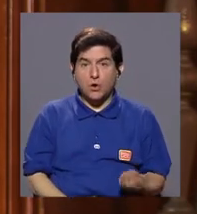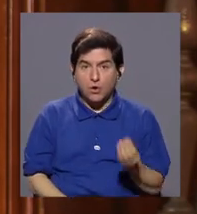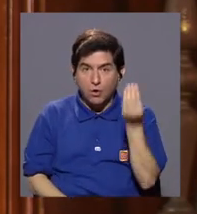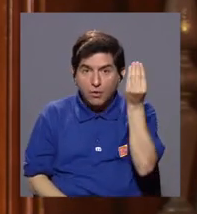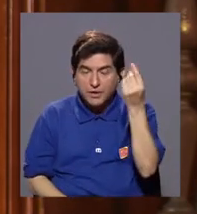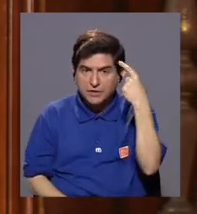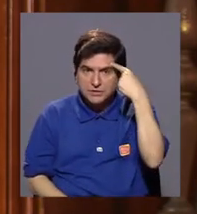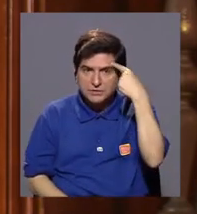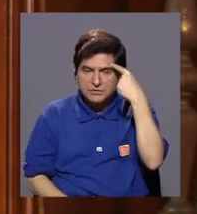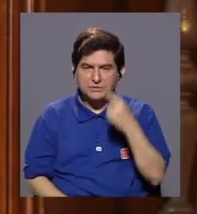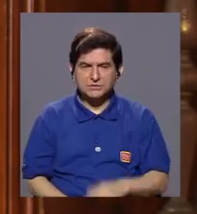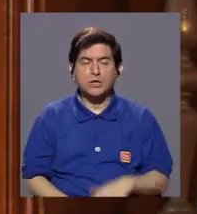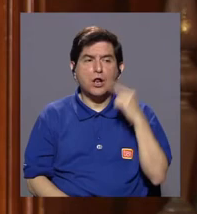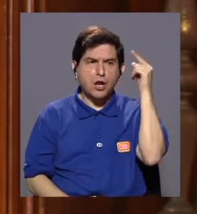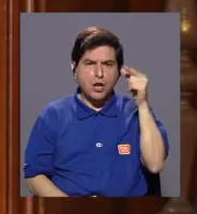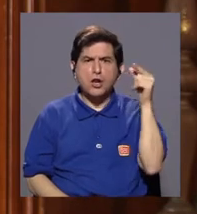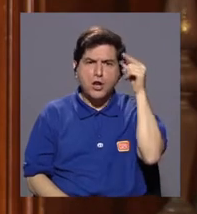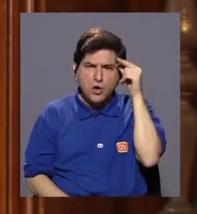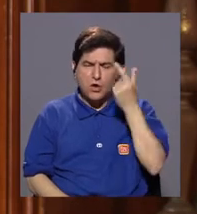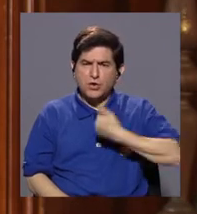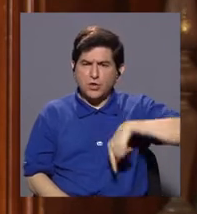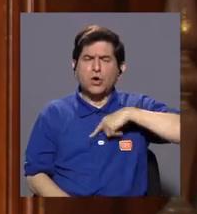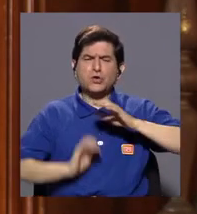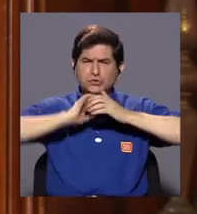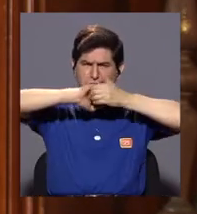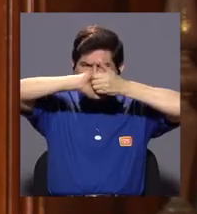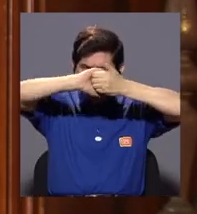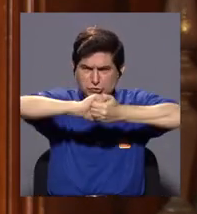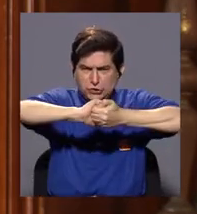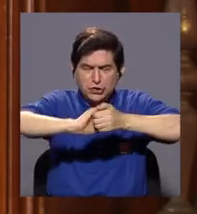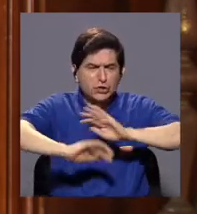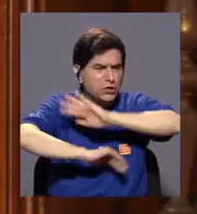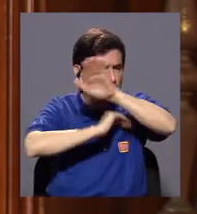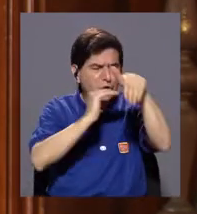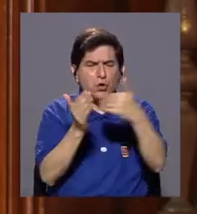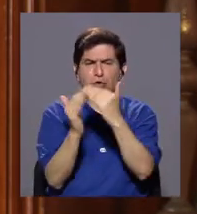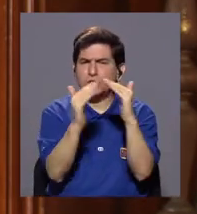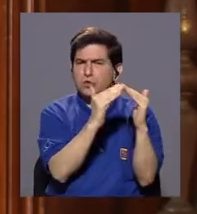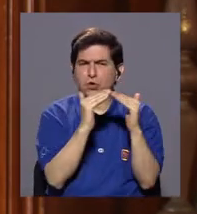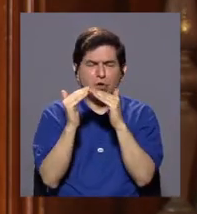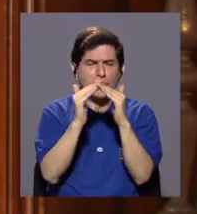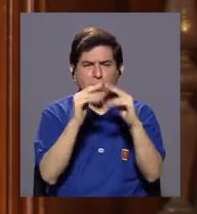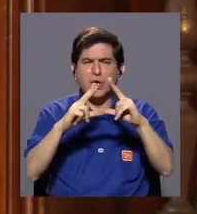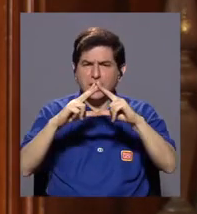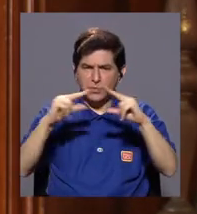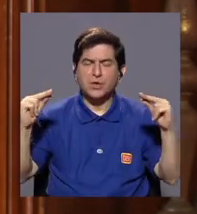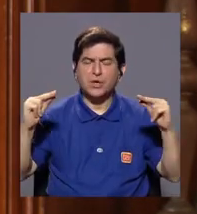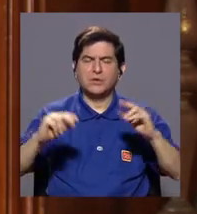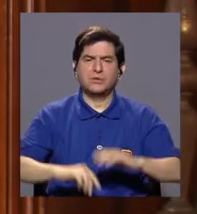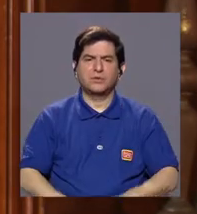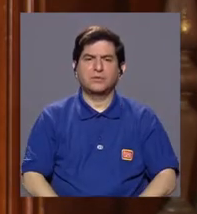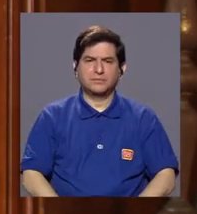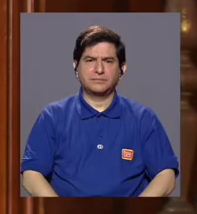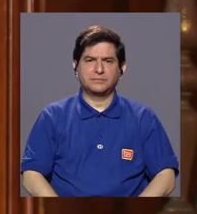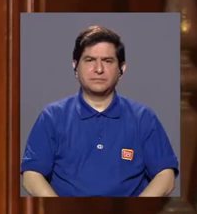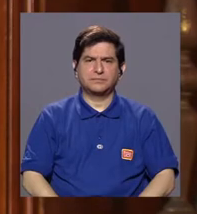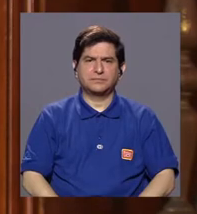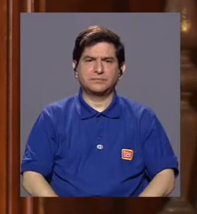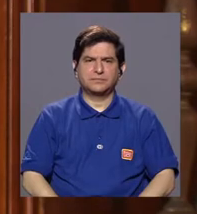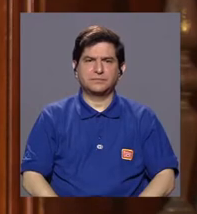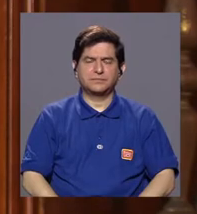juventud, por supuesto que nos sentimos solidarios con todo el pueblo nicaragüense.